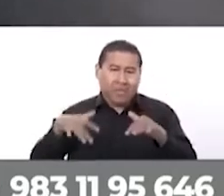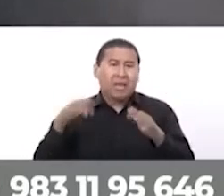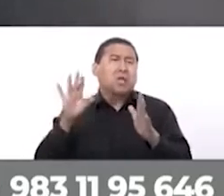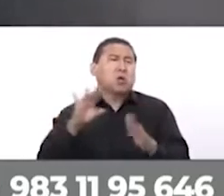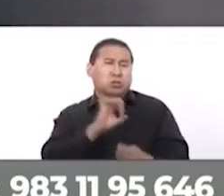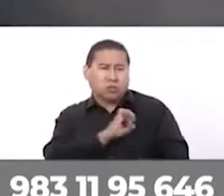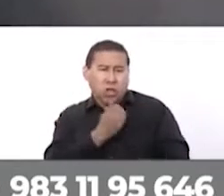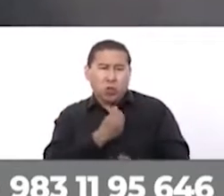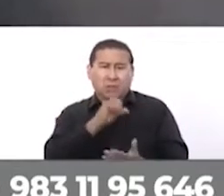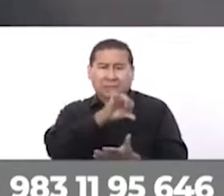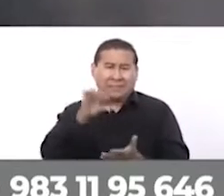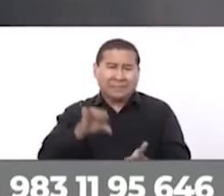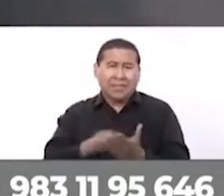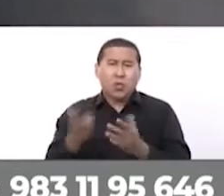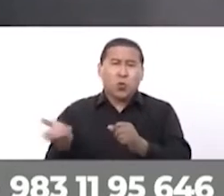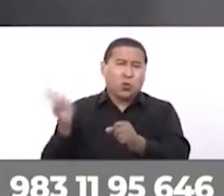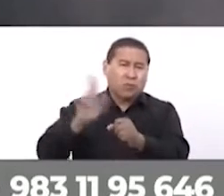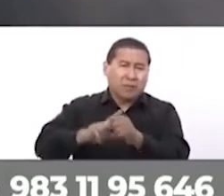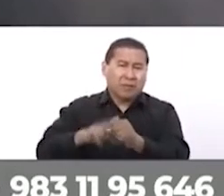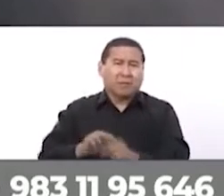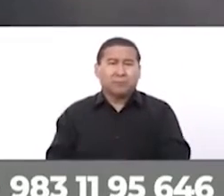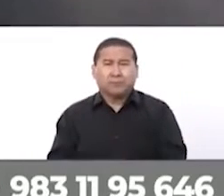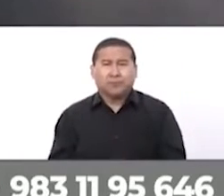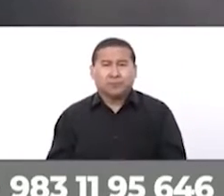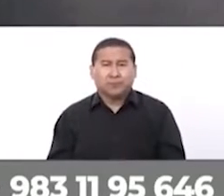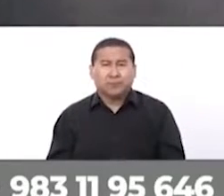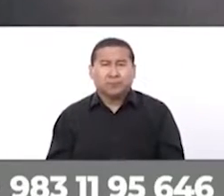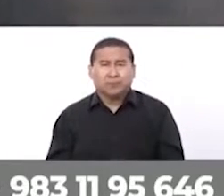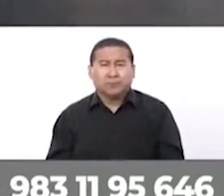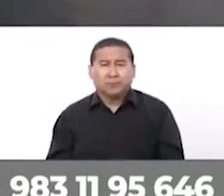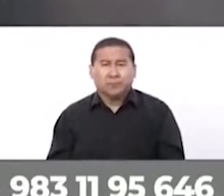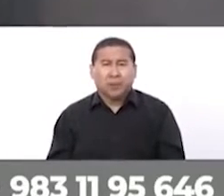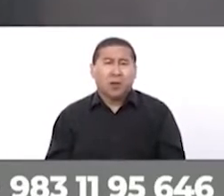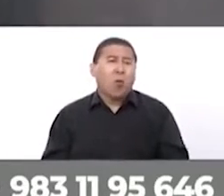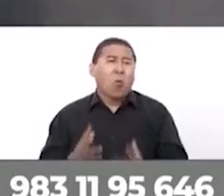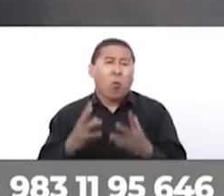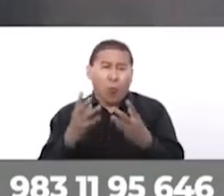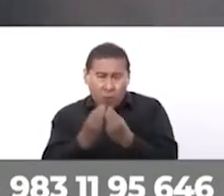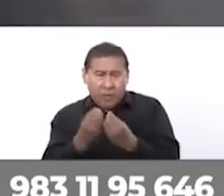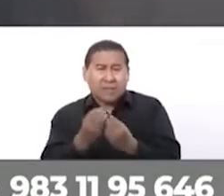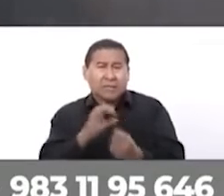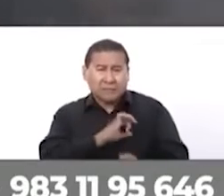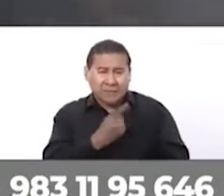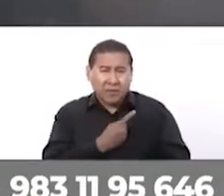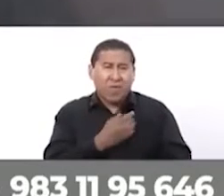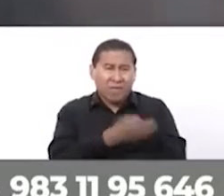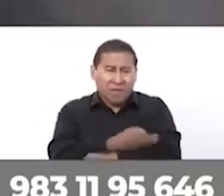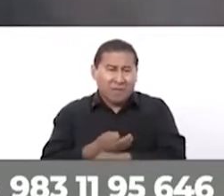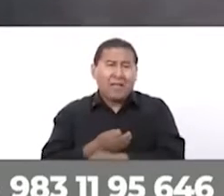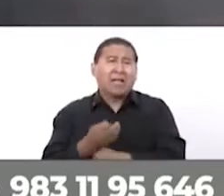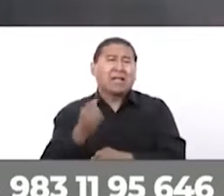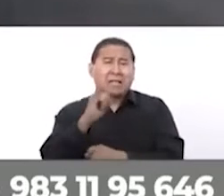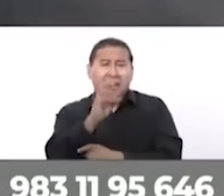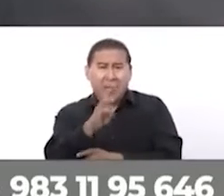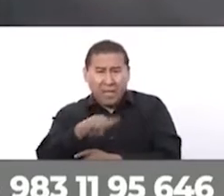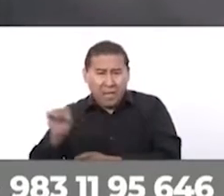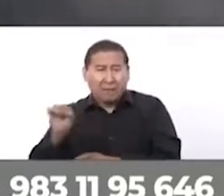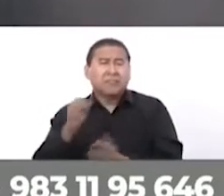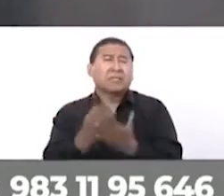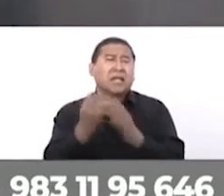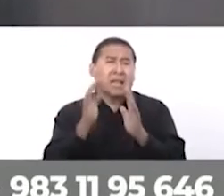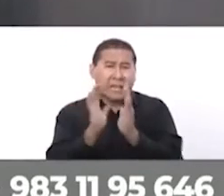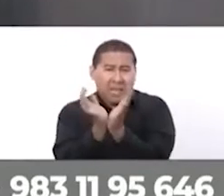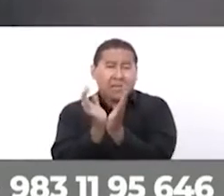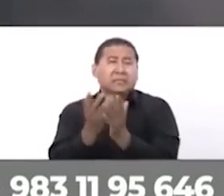salud hospitales unidades de salud familiar de links de lista los centros de salud